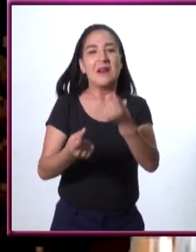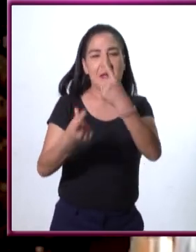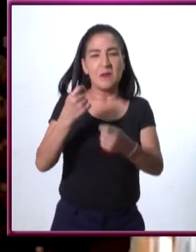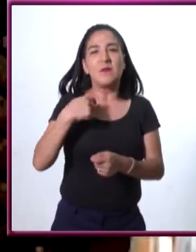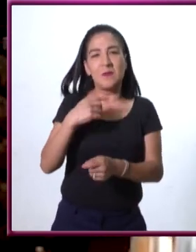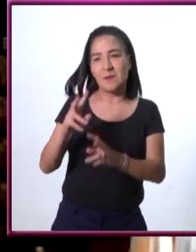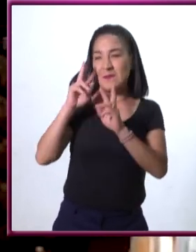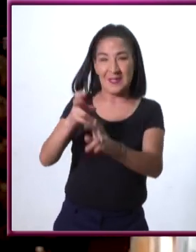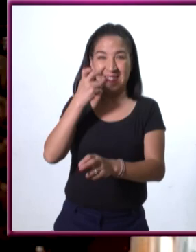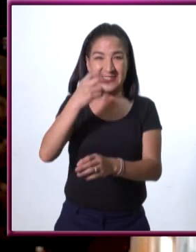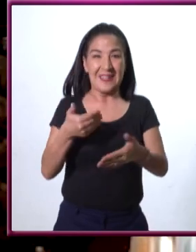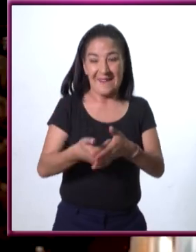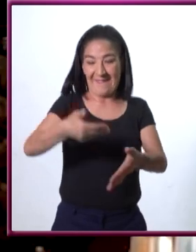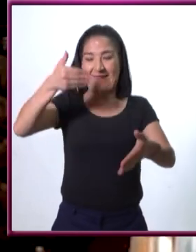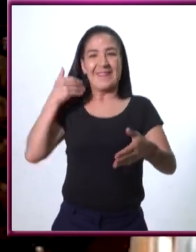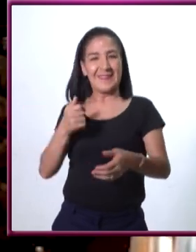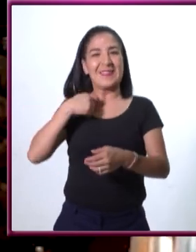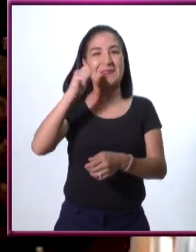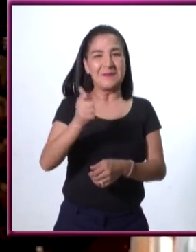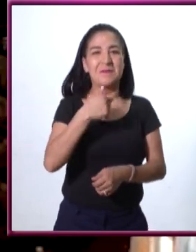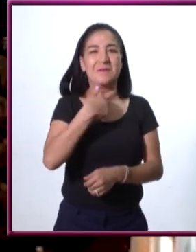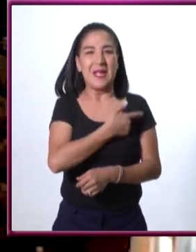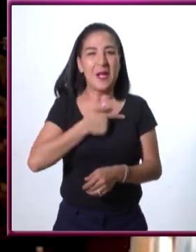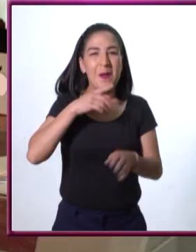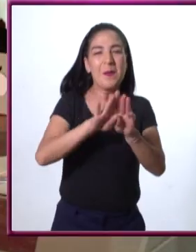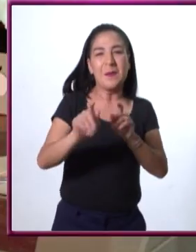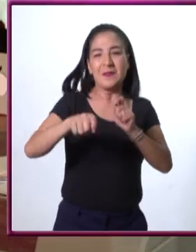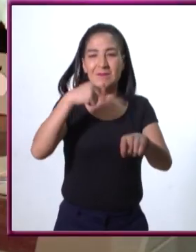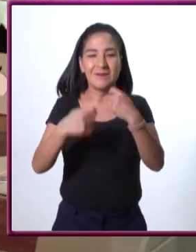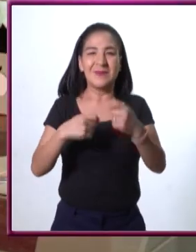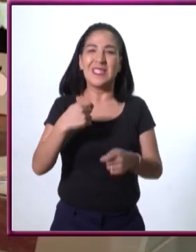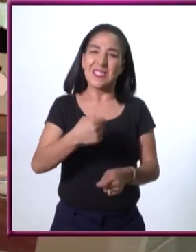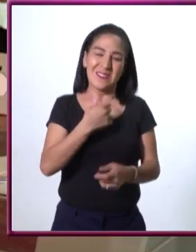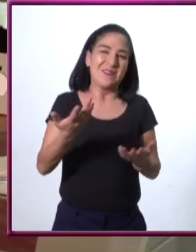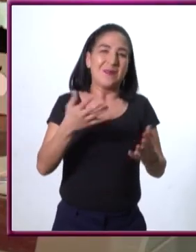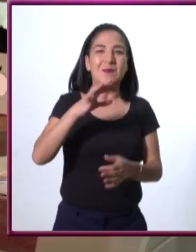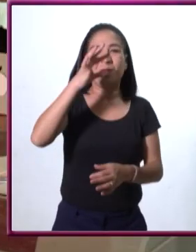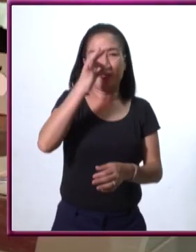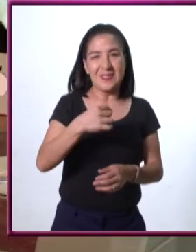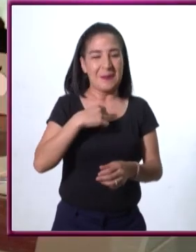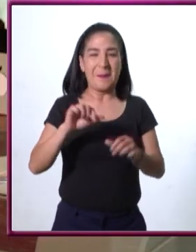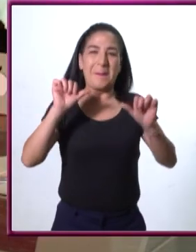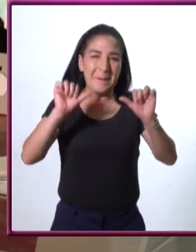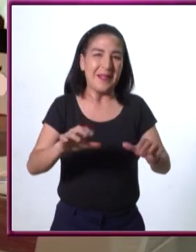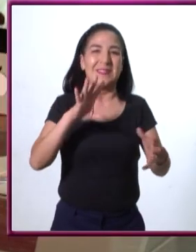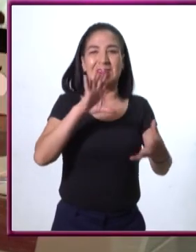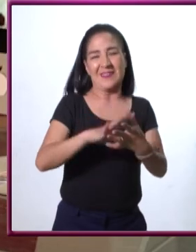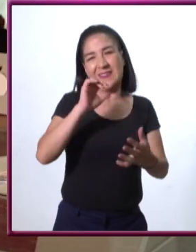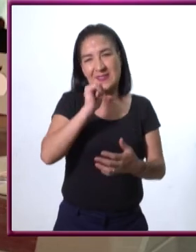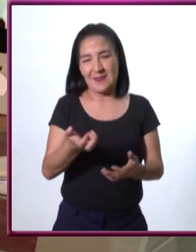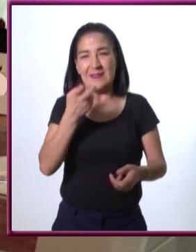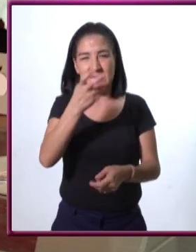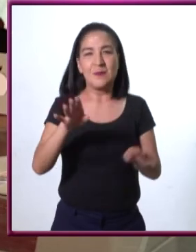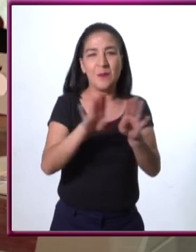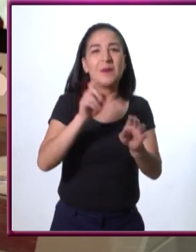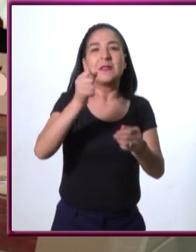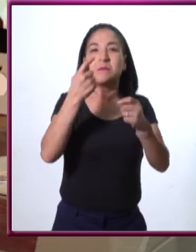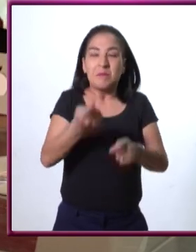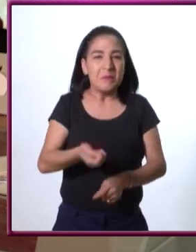reducir conducta, pero decíamos generar otros efectos colaterales como el malestar, inclusive la